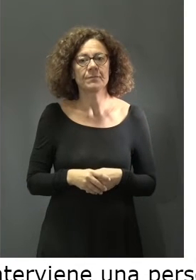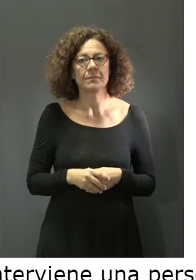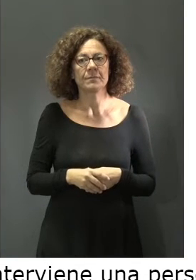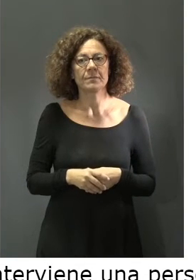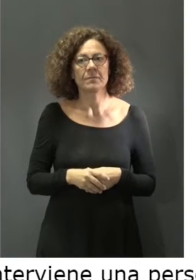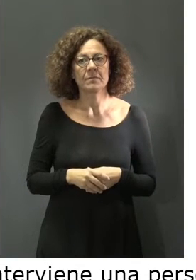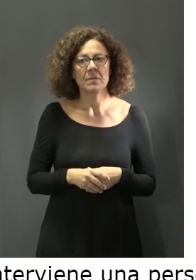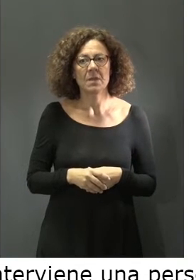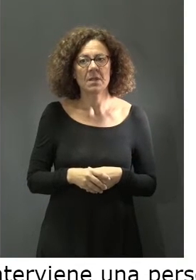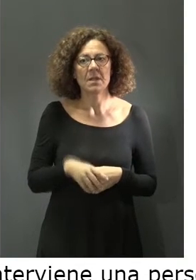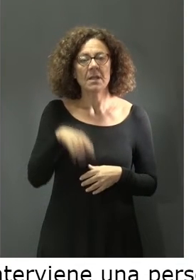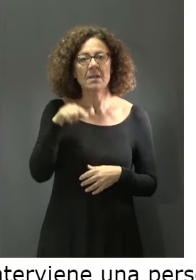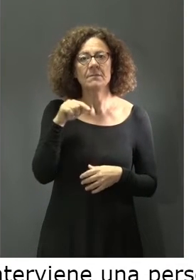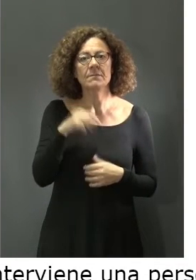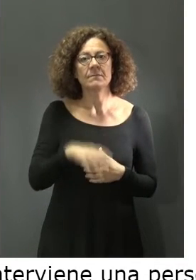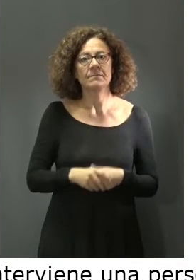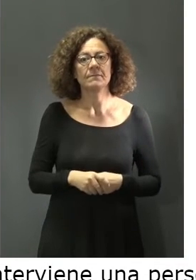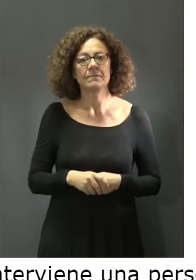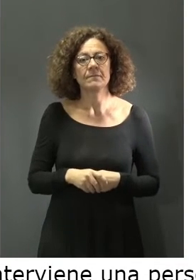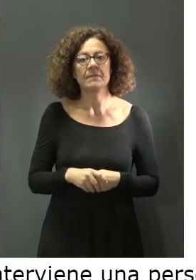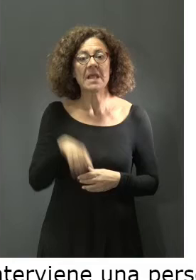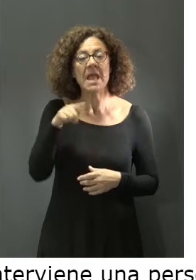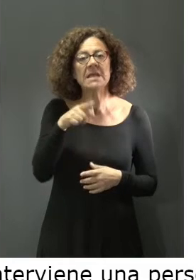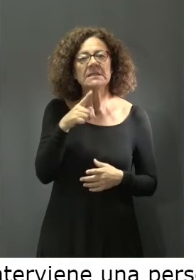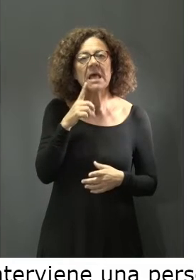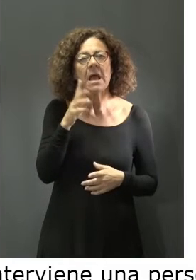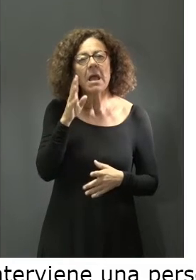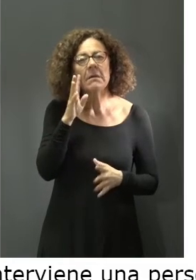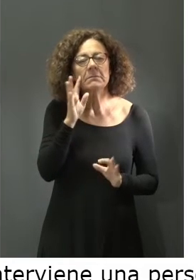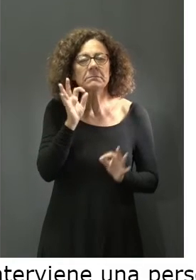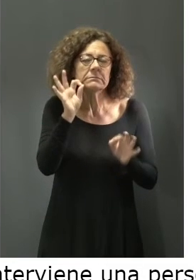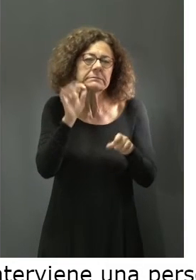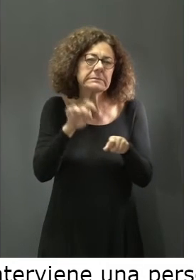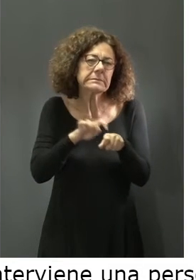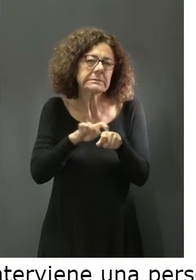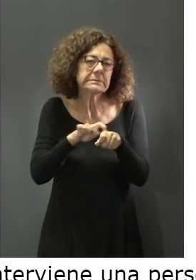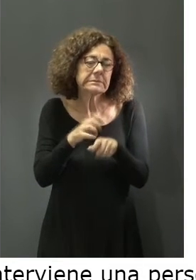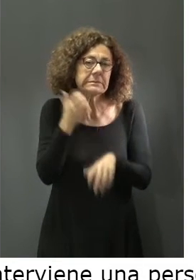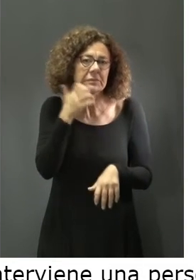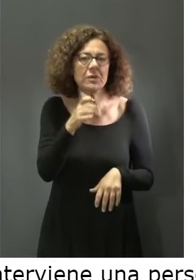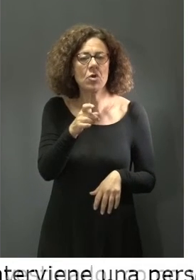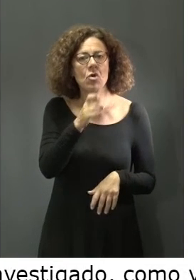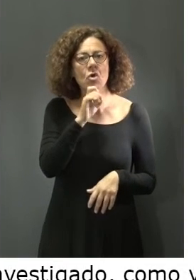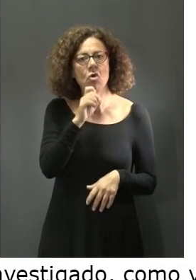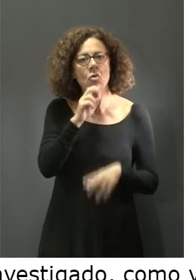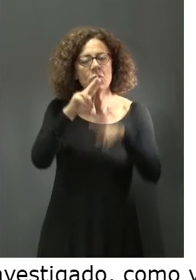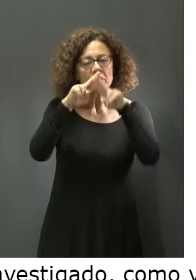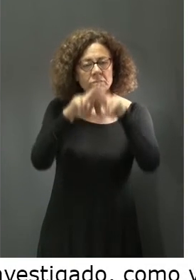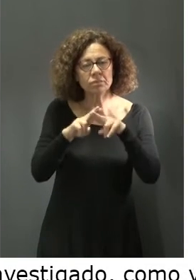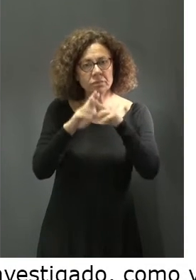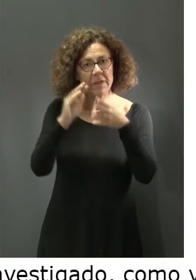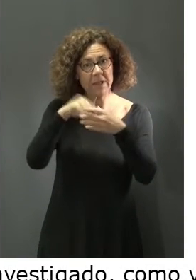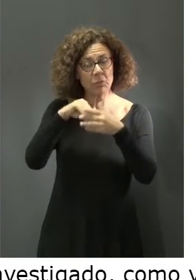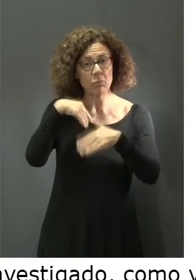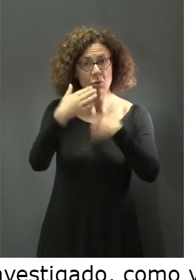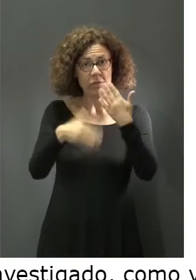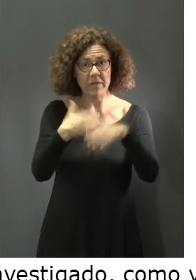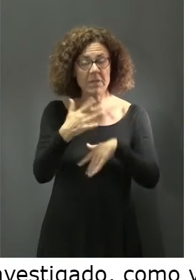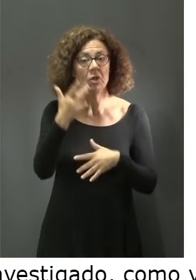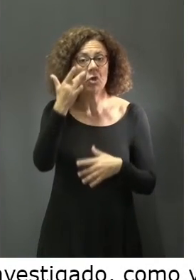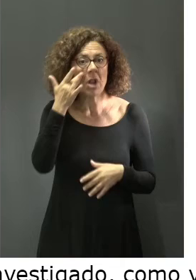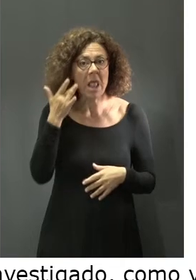cómo se atiende esta peculiaridad o esta singularidad dentro del procedimiento